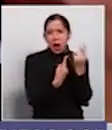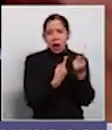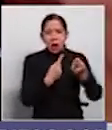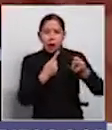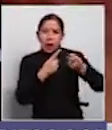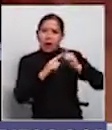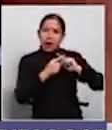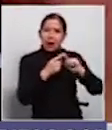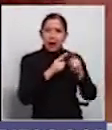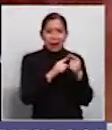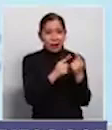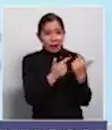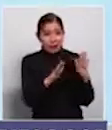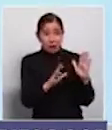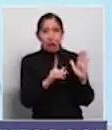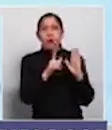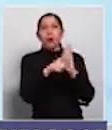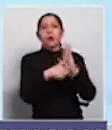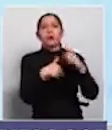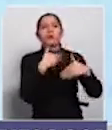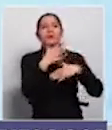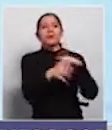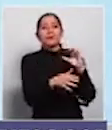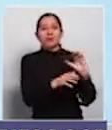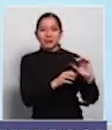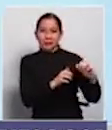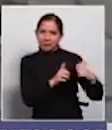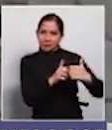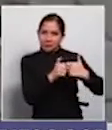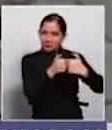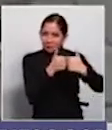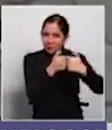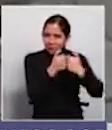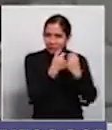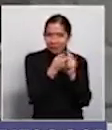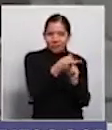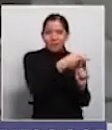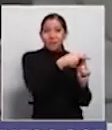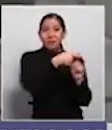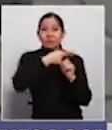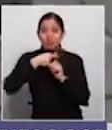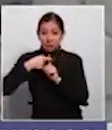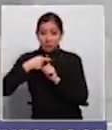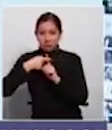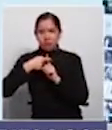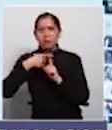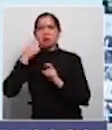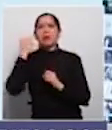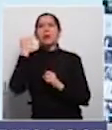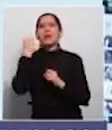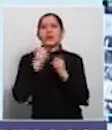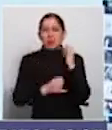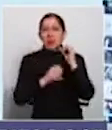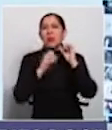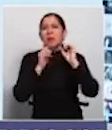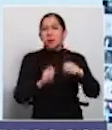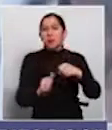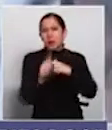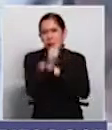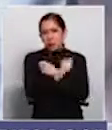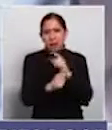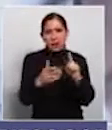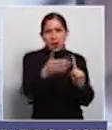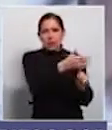amistad, luego en una fase de enamoramiento, y en el tercer momento puede ser los riesgos de trata